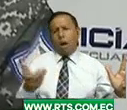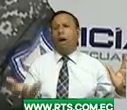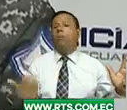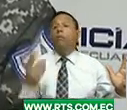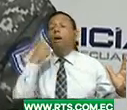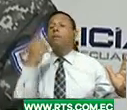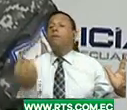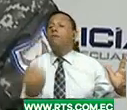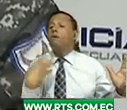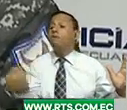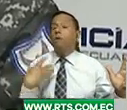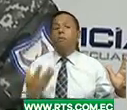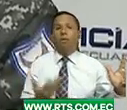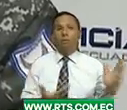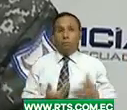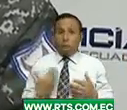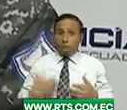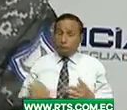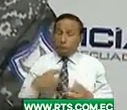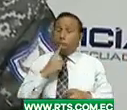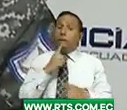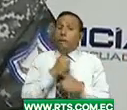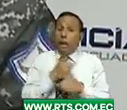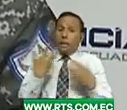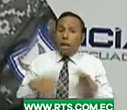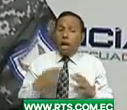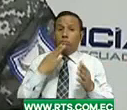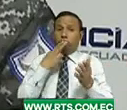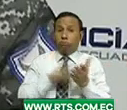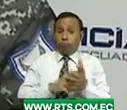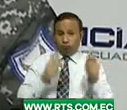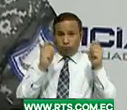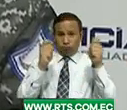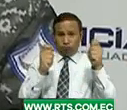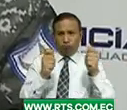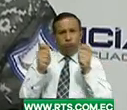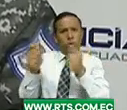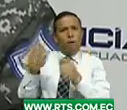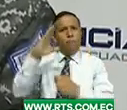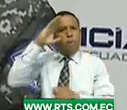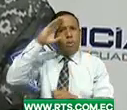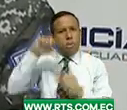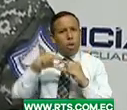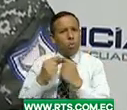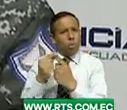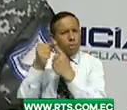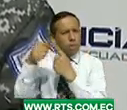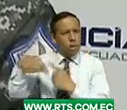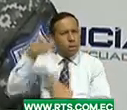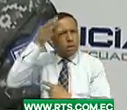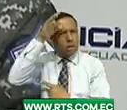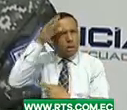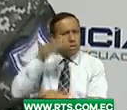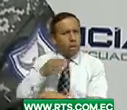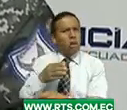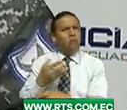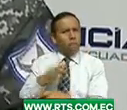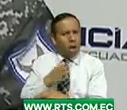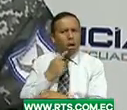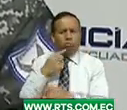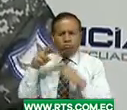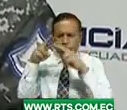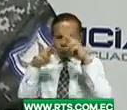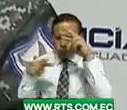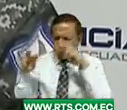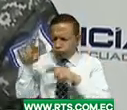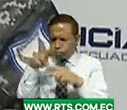llegado ya están en manos de las unidades tanto de inteligencia como las unidades investigativas pertinentes. Estamos